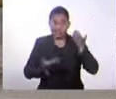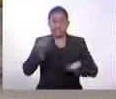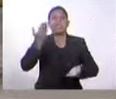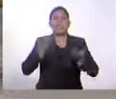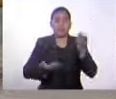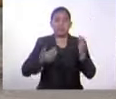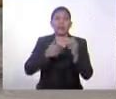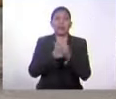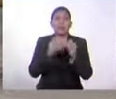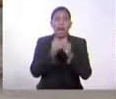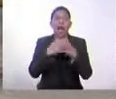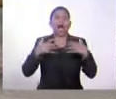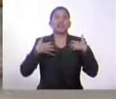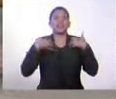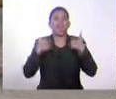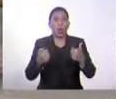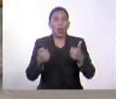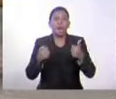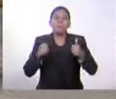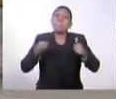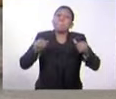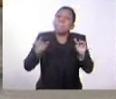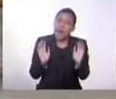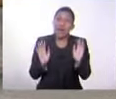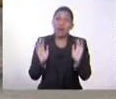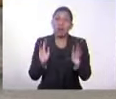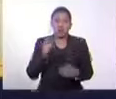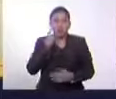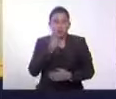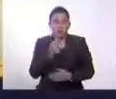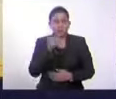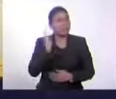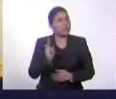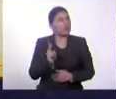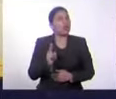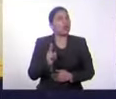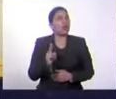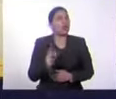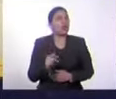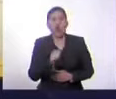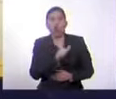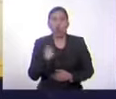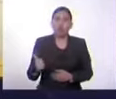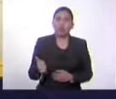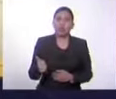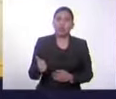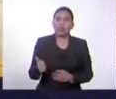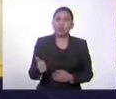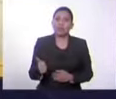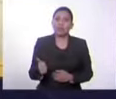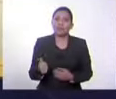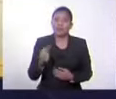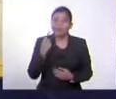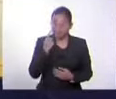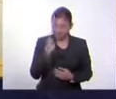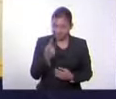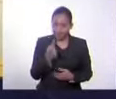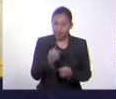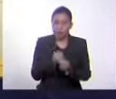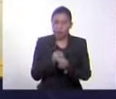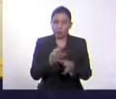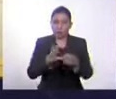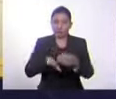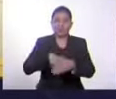de salud. Pero también vimos otra situación con el caso, ¿verdad?, de Carmen. Y vimos